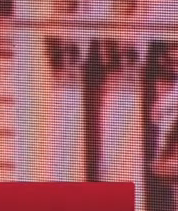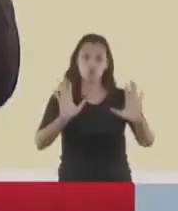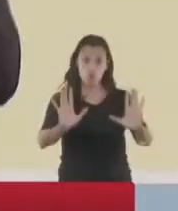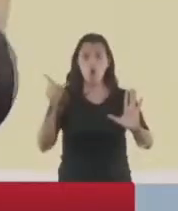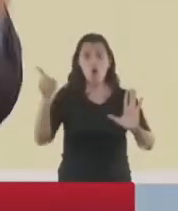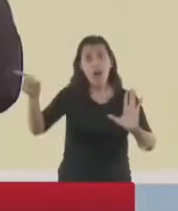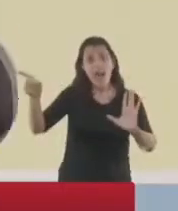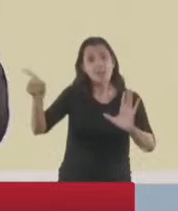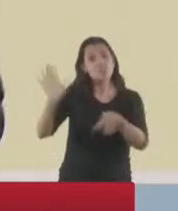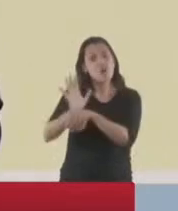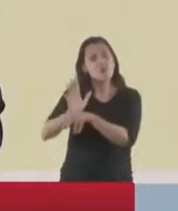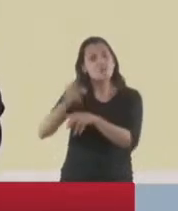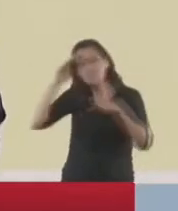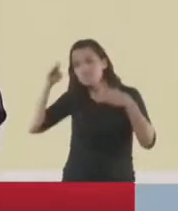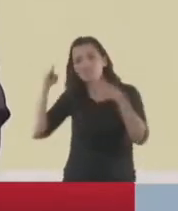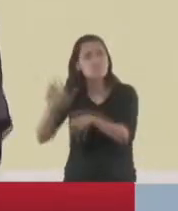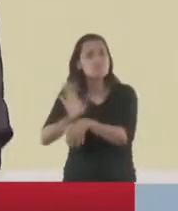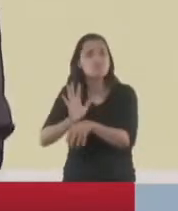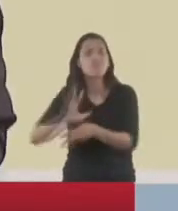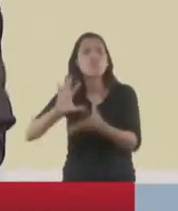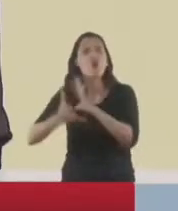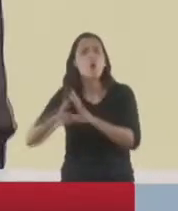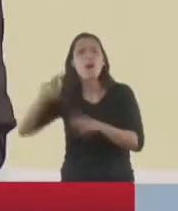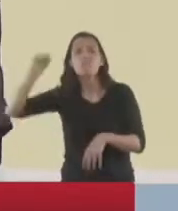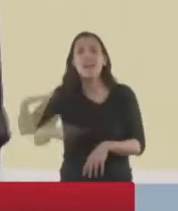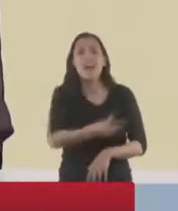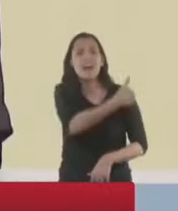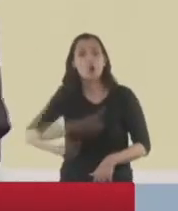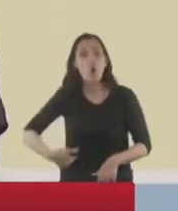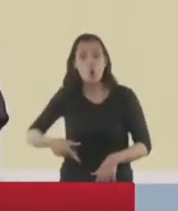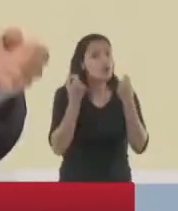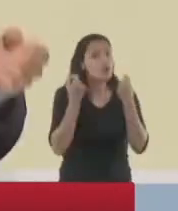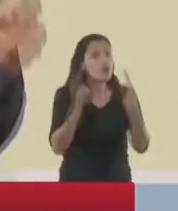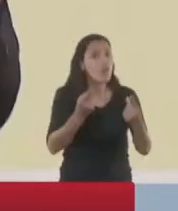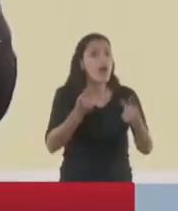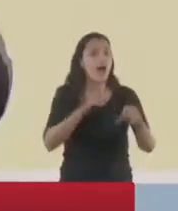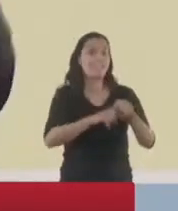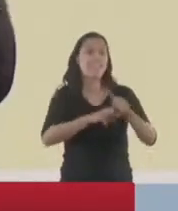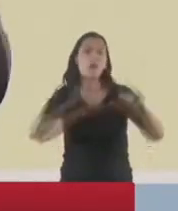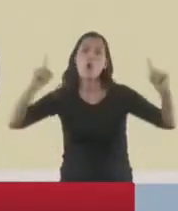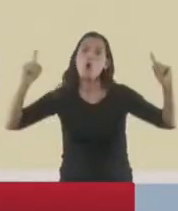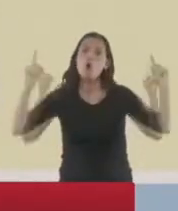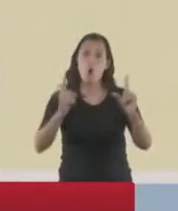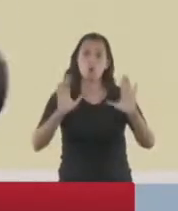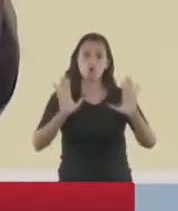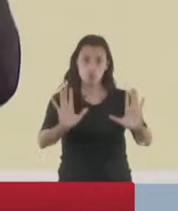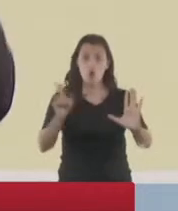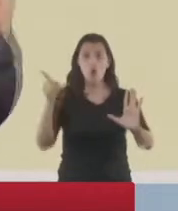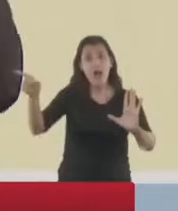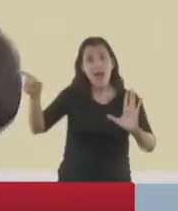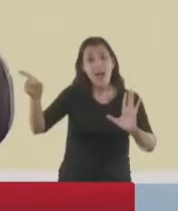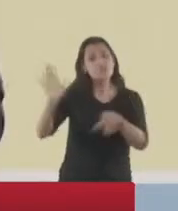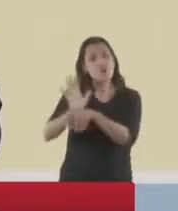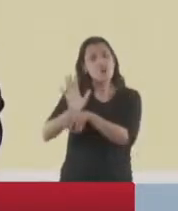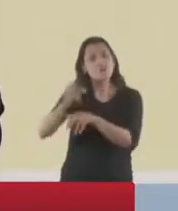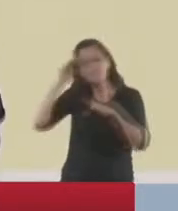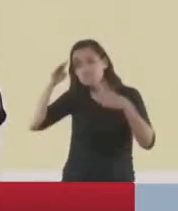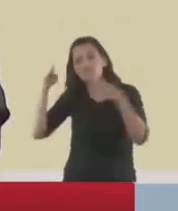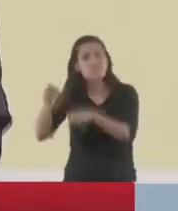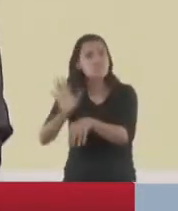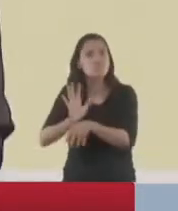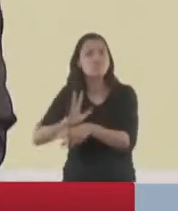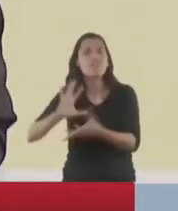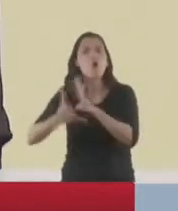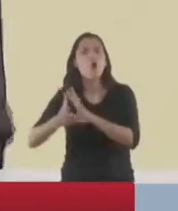con un agravante y es que y que no no blanquea que ese es el real valor del dólar en Argentina lo cual te